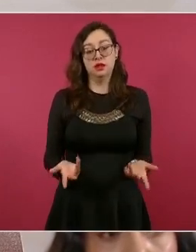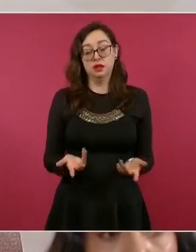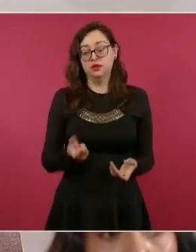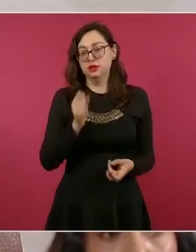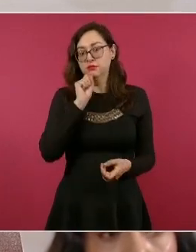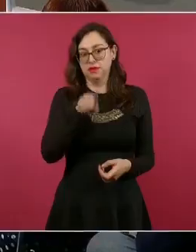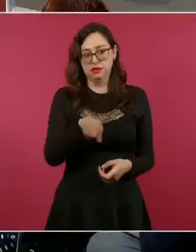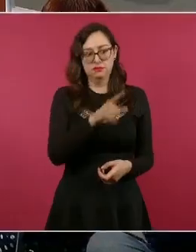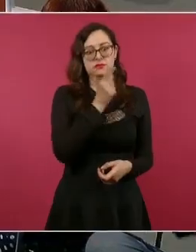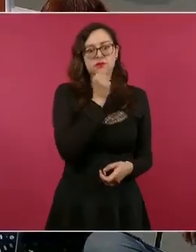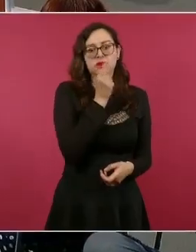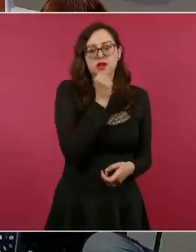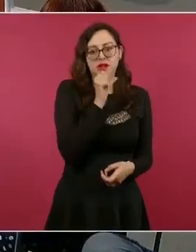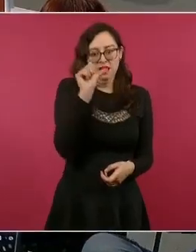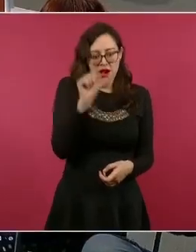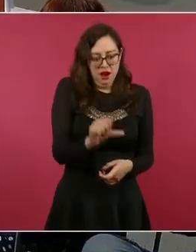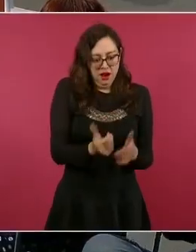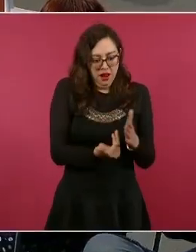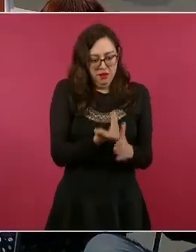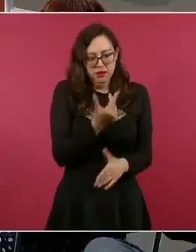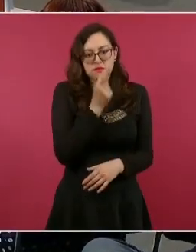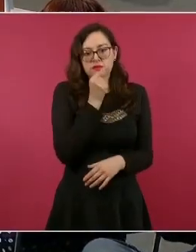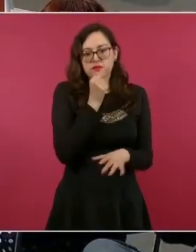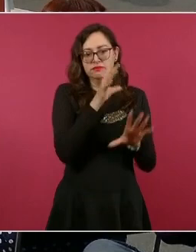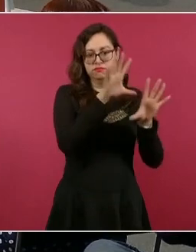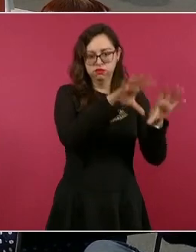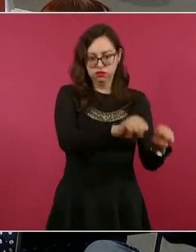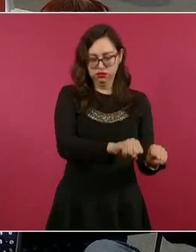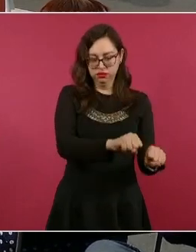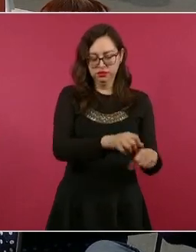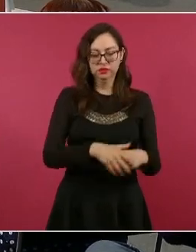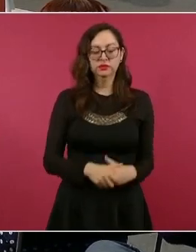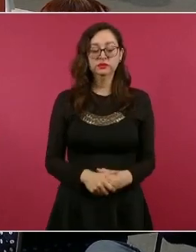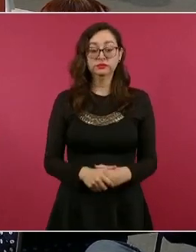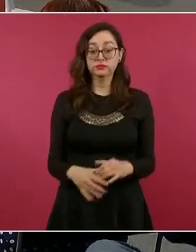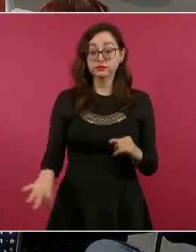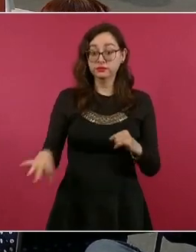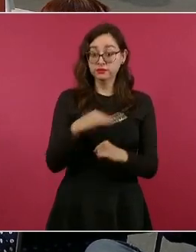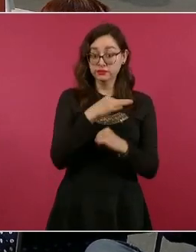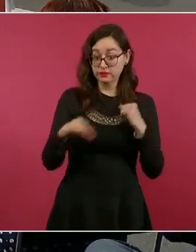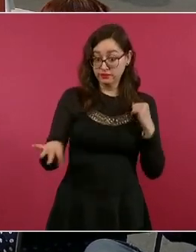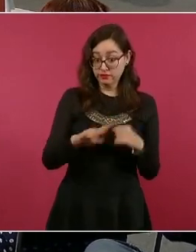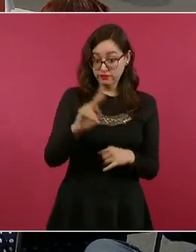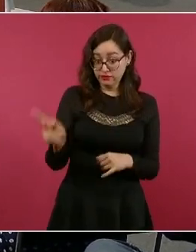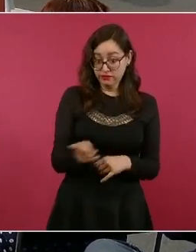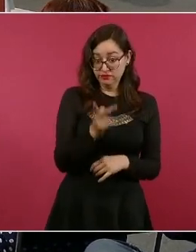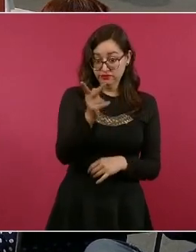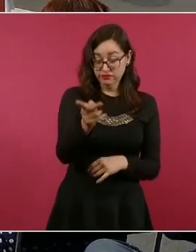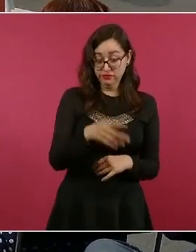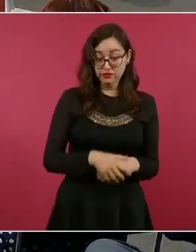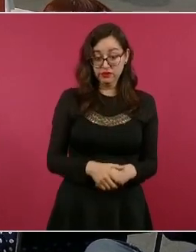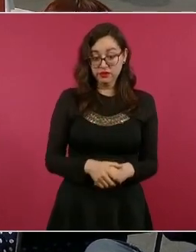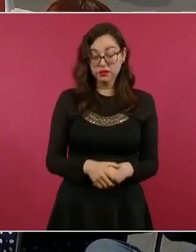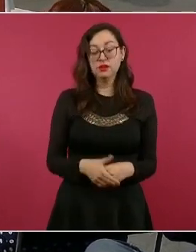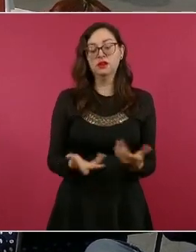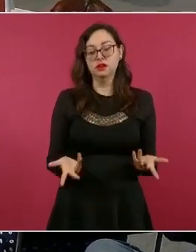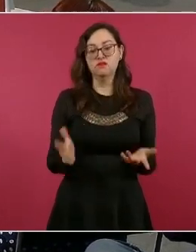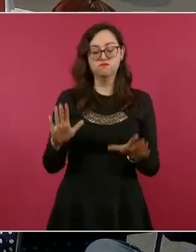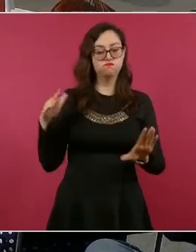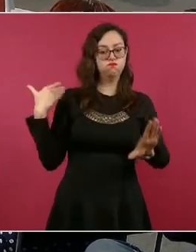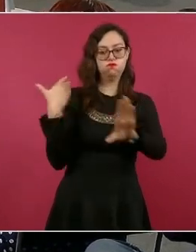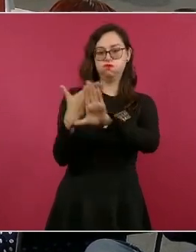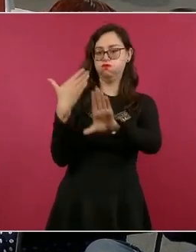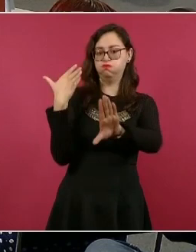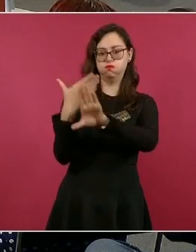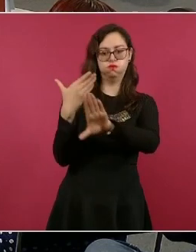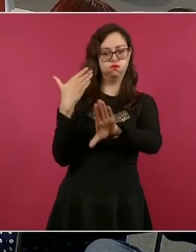madrugada que se detuvo a este policía. Finalmente, señor presidente, en efecto hay muchos detractores en contra de usted, en